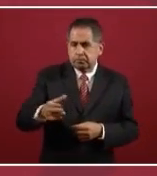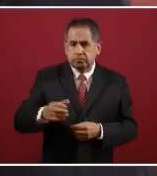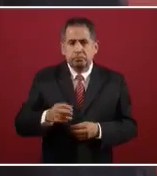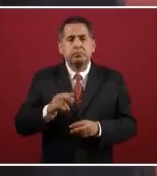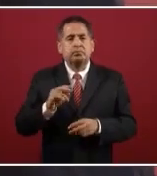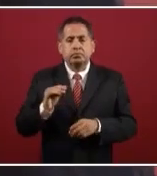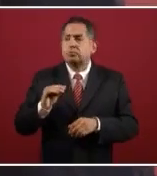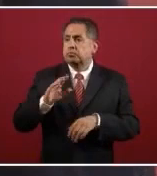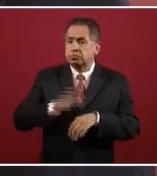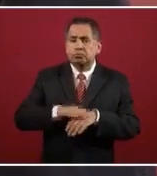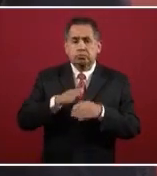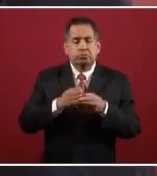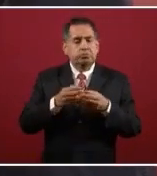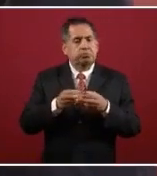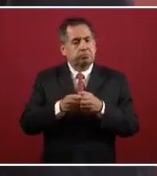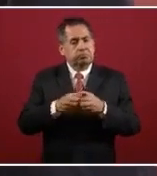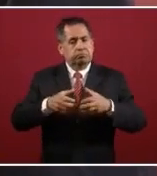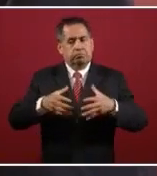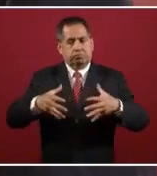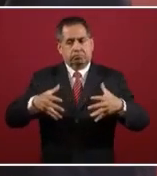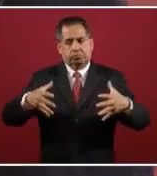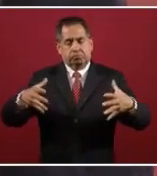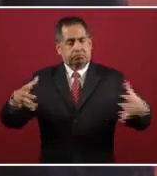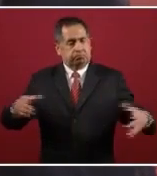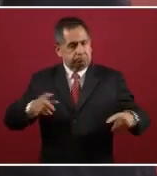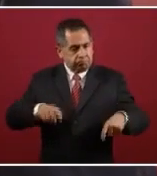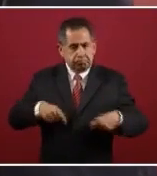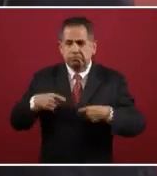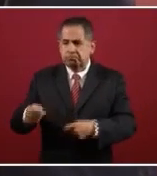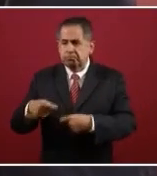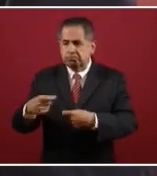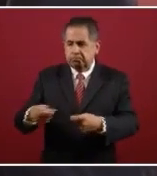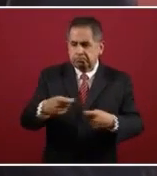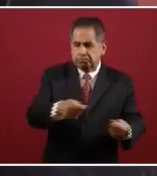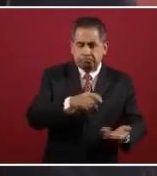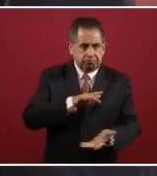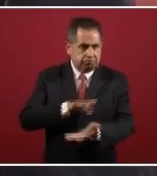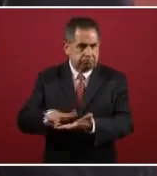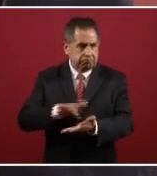ampliar este programa.